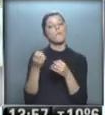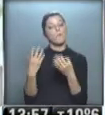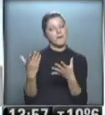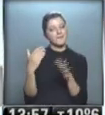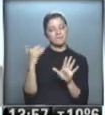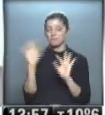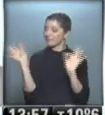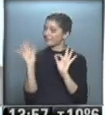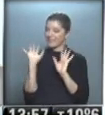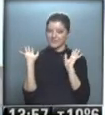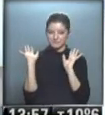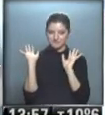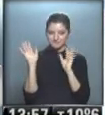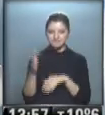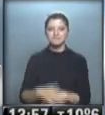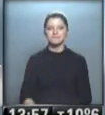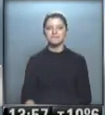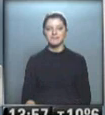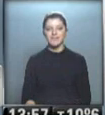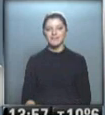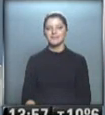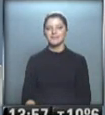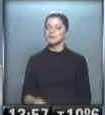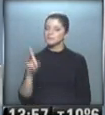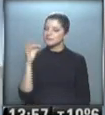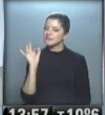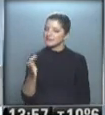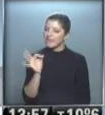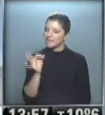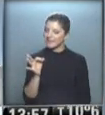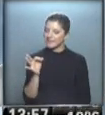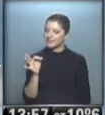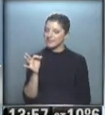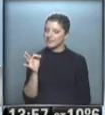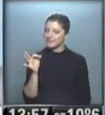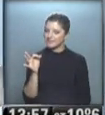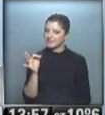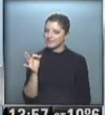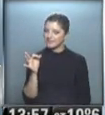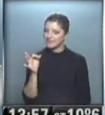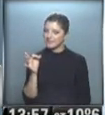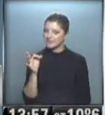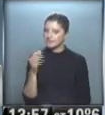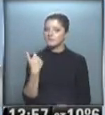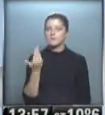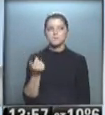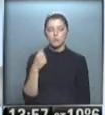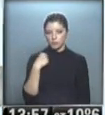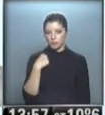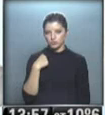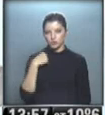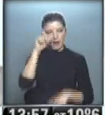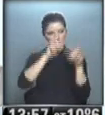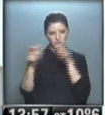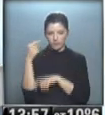que nada es una gran vos No sabés vos No sabés Agustín porque yo conozco